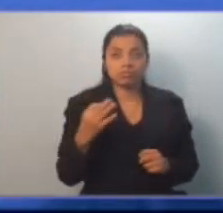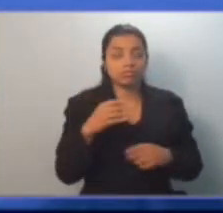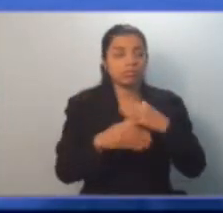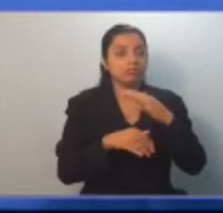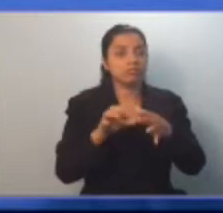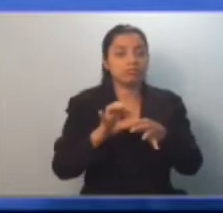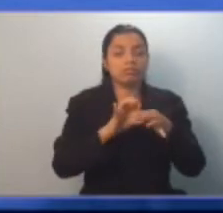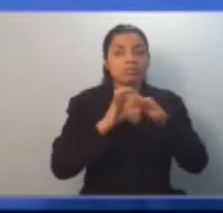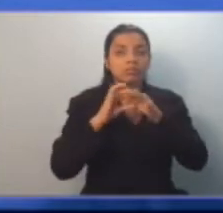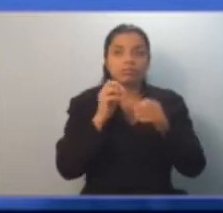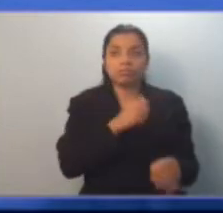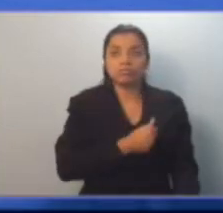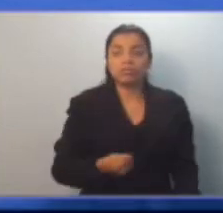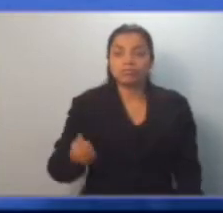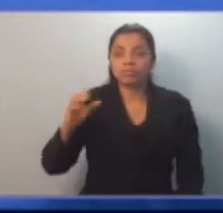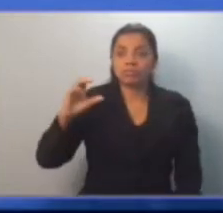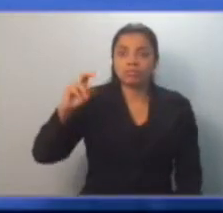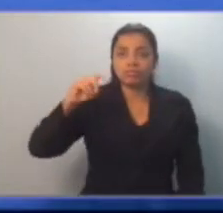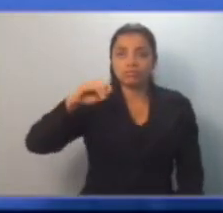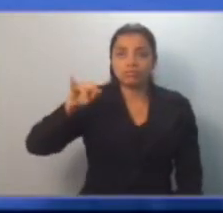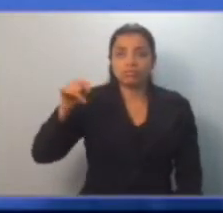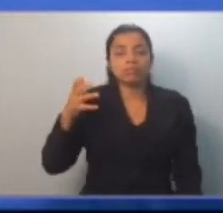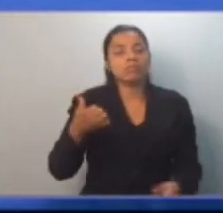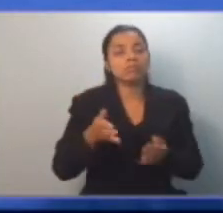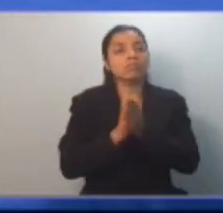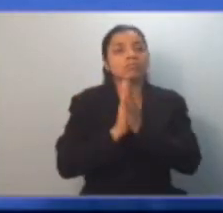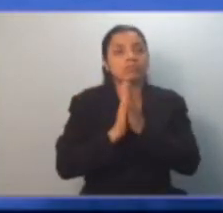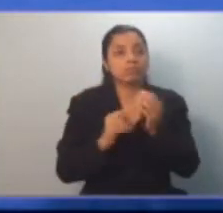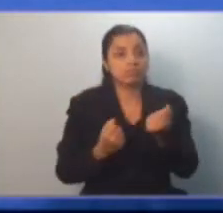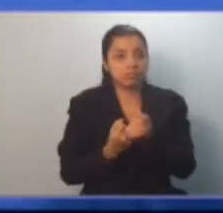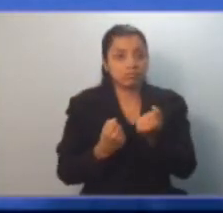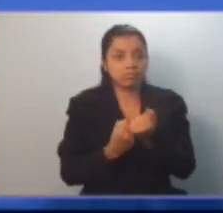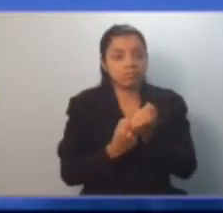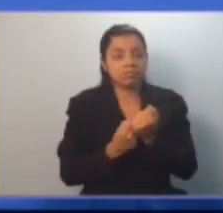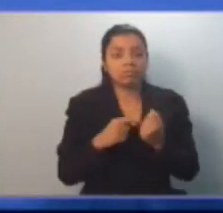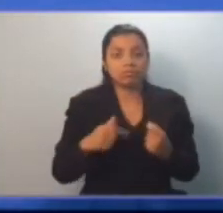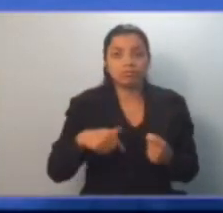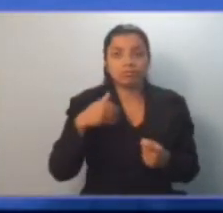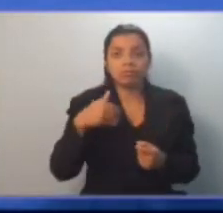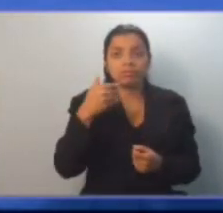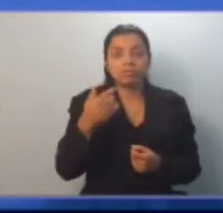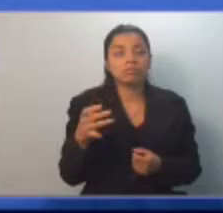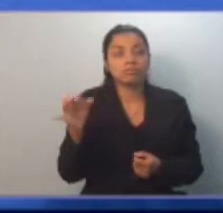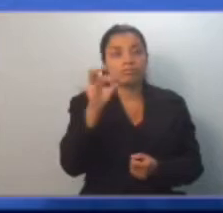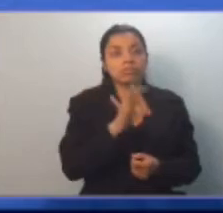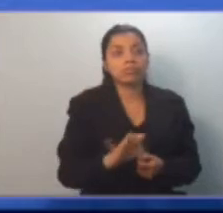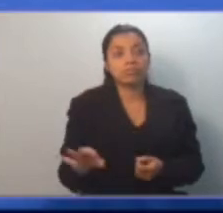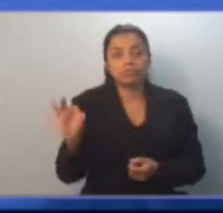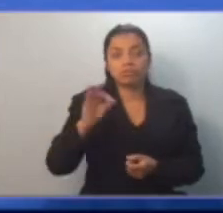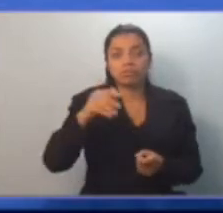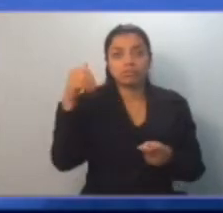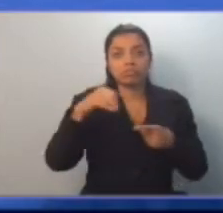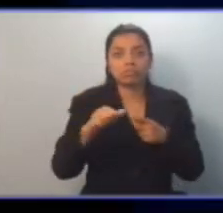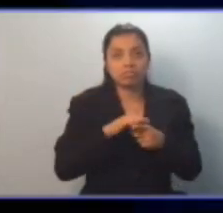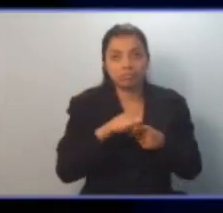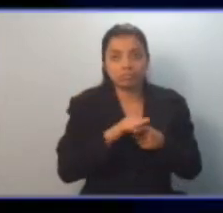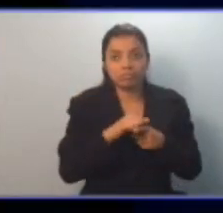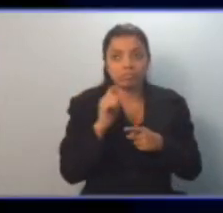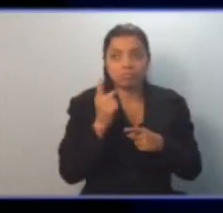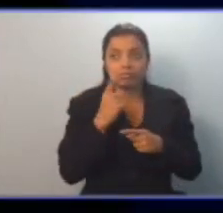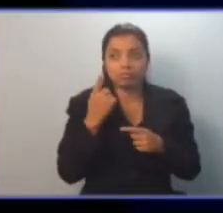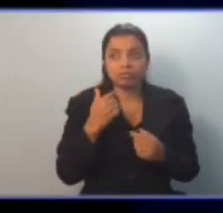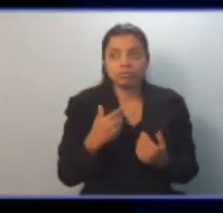coordinación con el Consejo Nacional de Judicatura, pidiendo apoyo para tener los mejores en cada área y así fortalecer y capacitar no solo a los